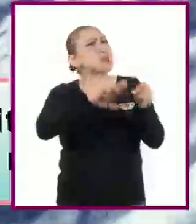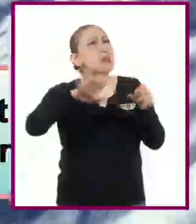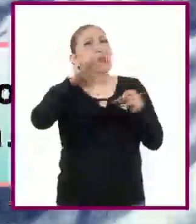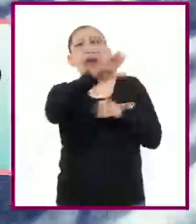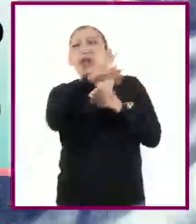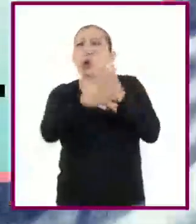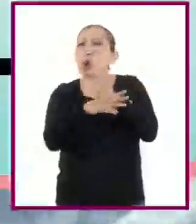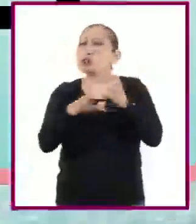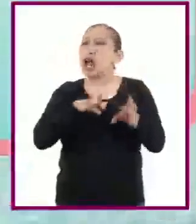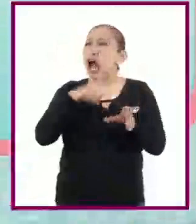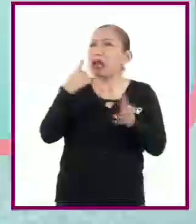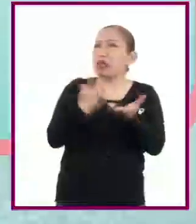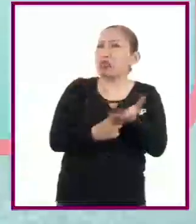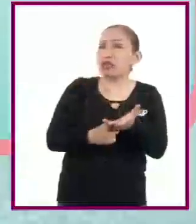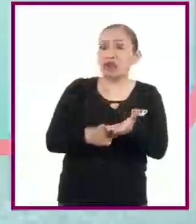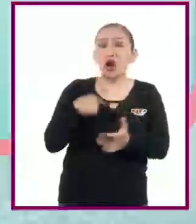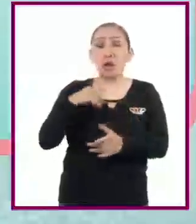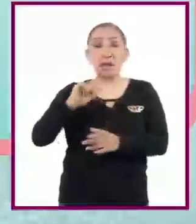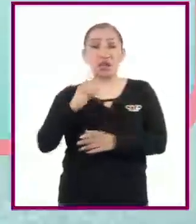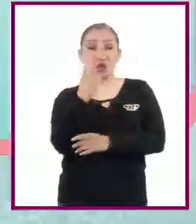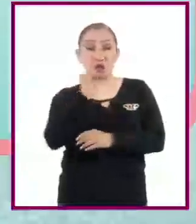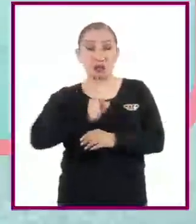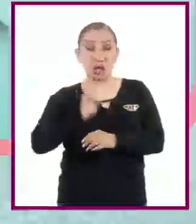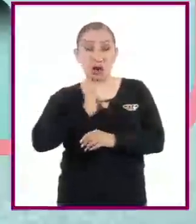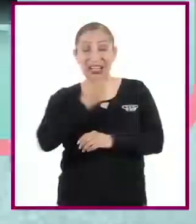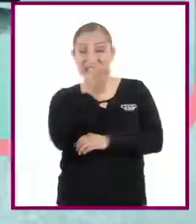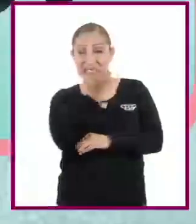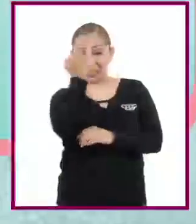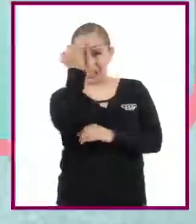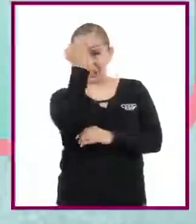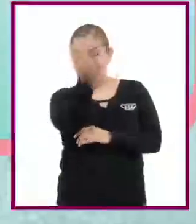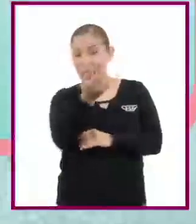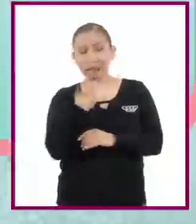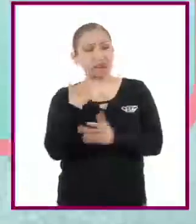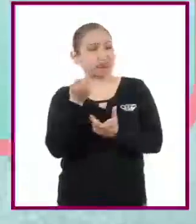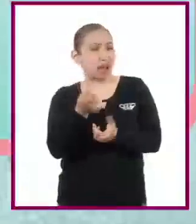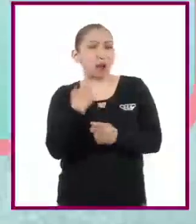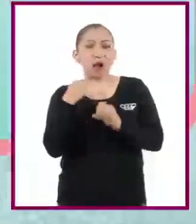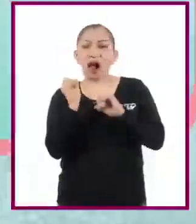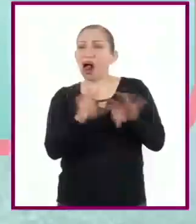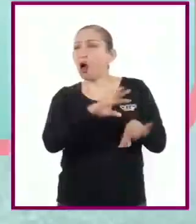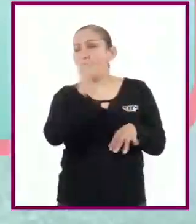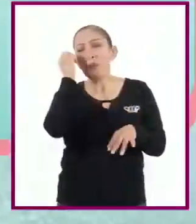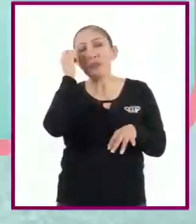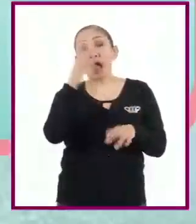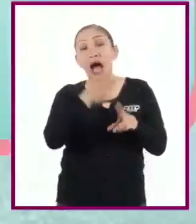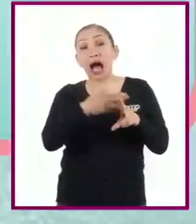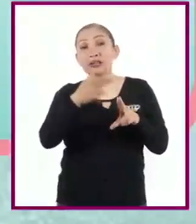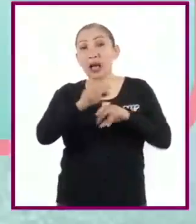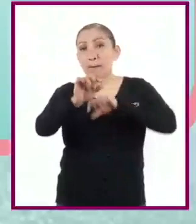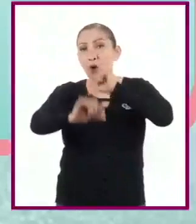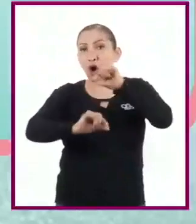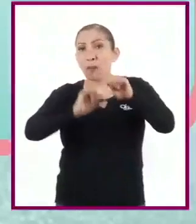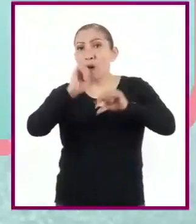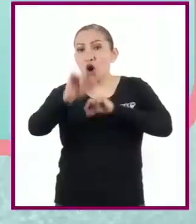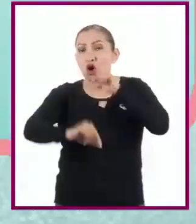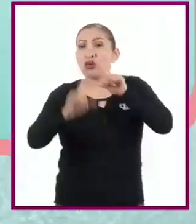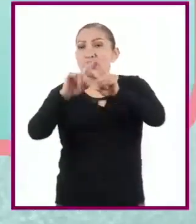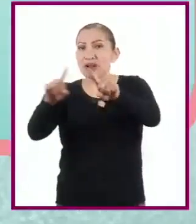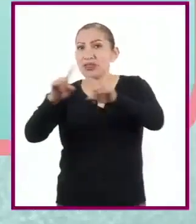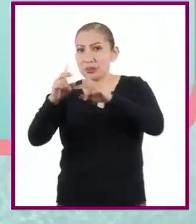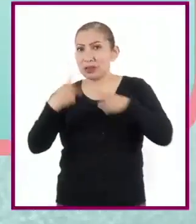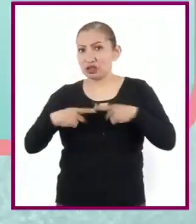de la materia. Durante 21 siglos, estas reflexiones fueron prácticamente abandonadas, hasta que gradualmente,